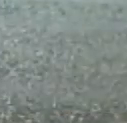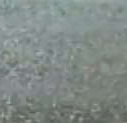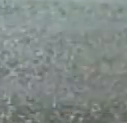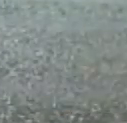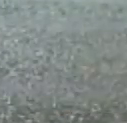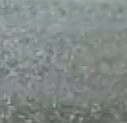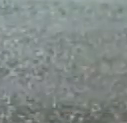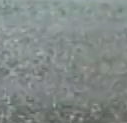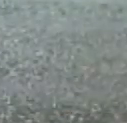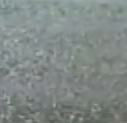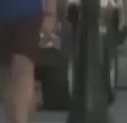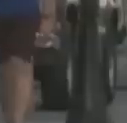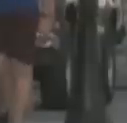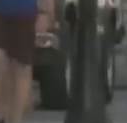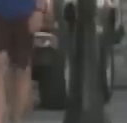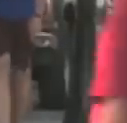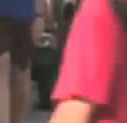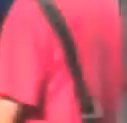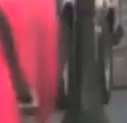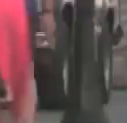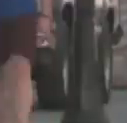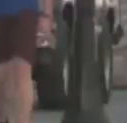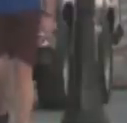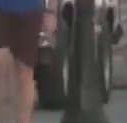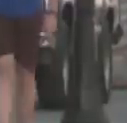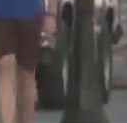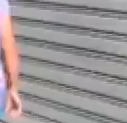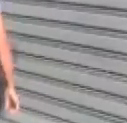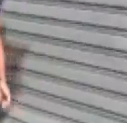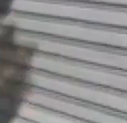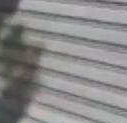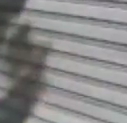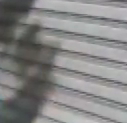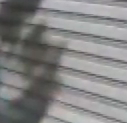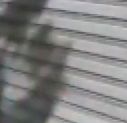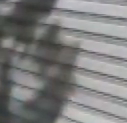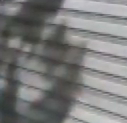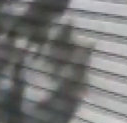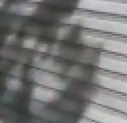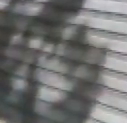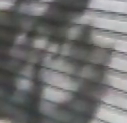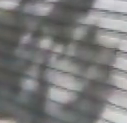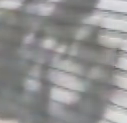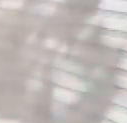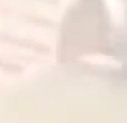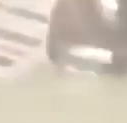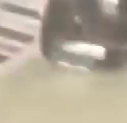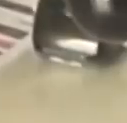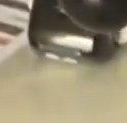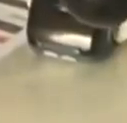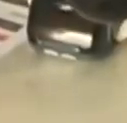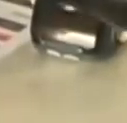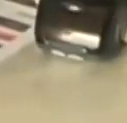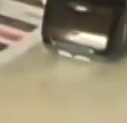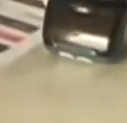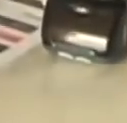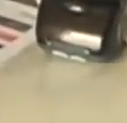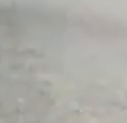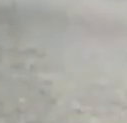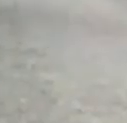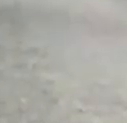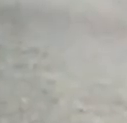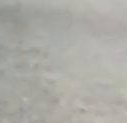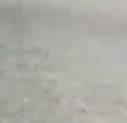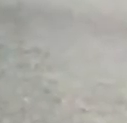13 de marzo de 2020 venezuela conoció los primeros casos positivos de kobe 19 las alarmas ya habían